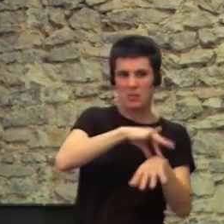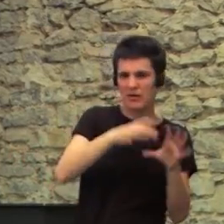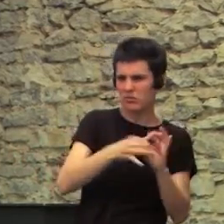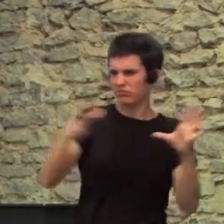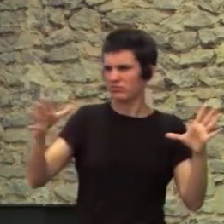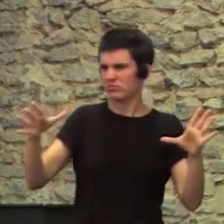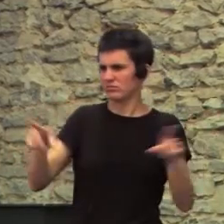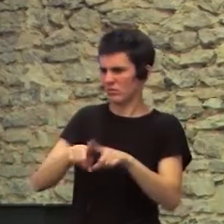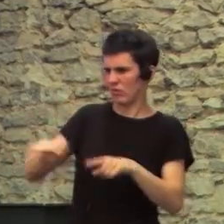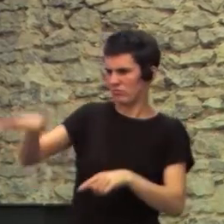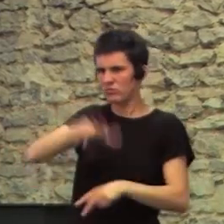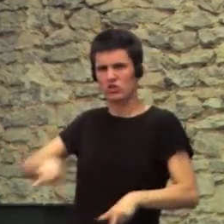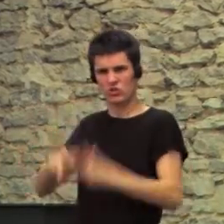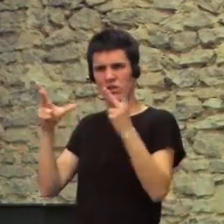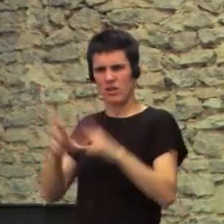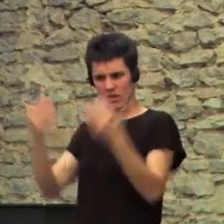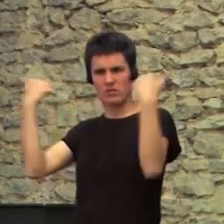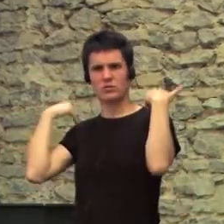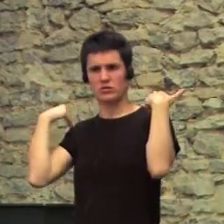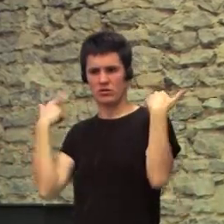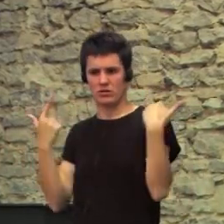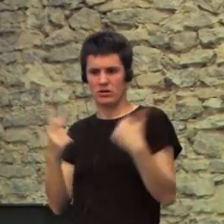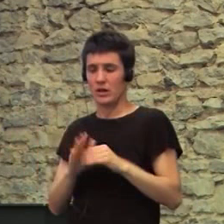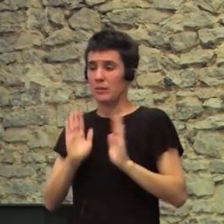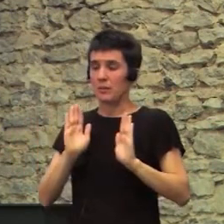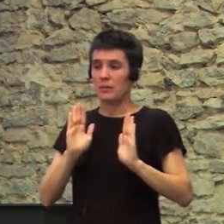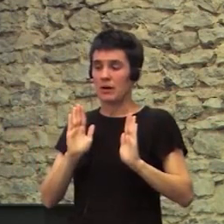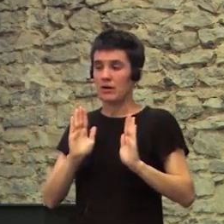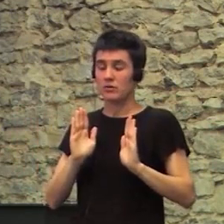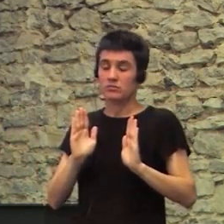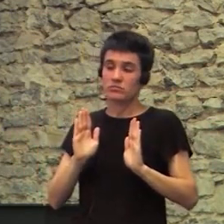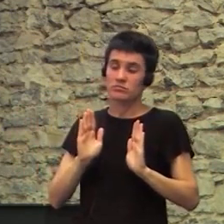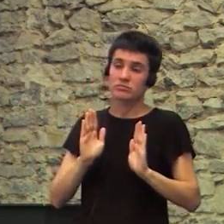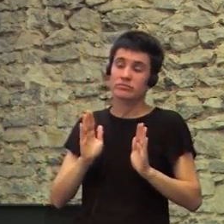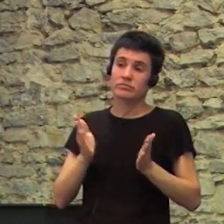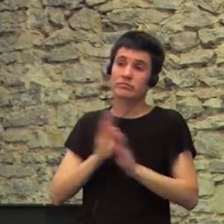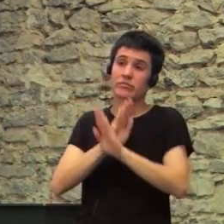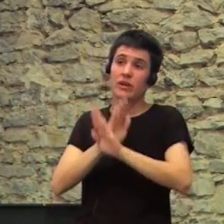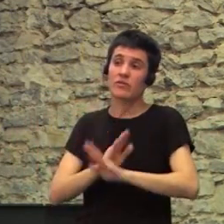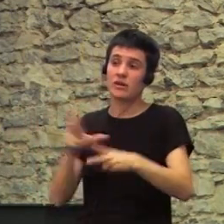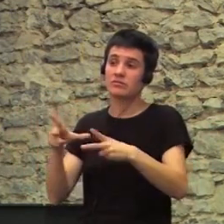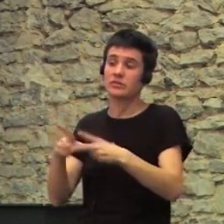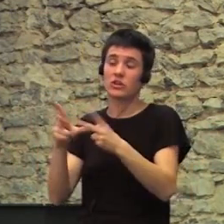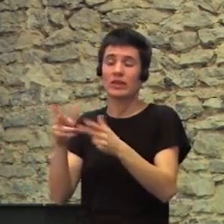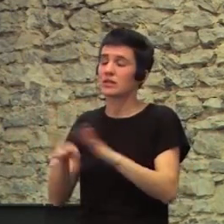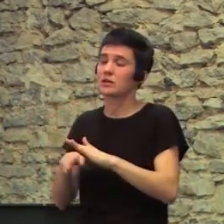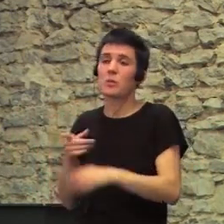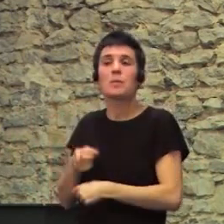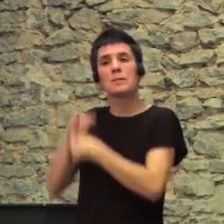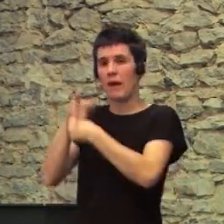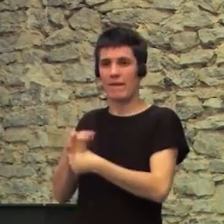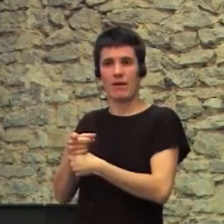que están dentro del espacio social. Pero, sin embargo, siguen siendo filtradas por lo social. Y las recomendaciones